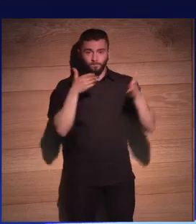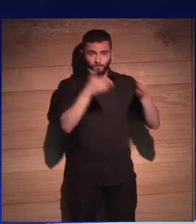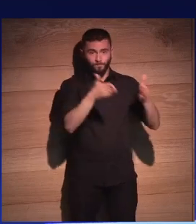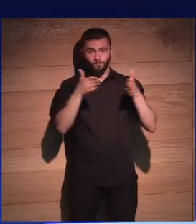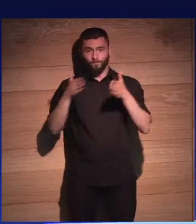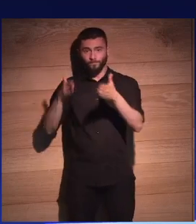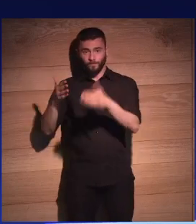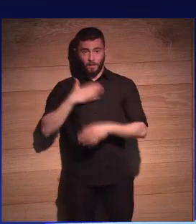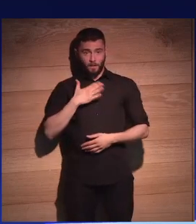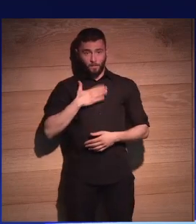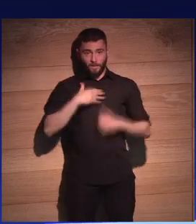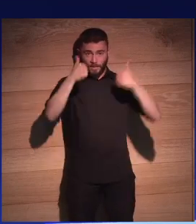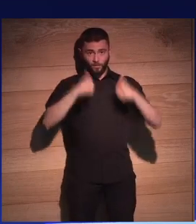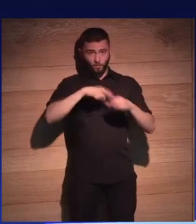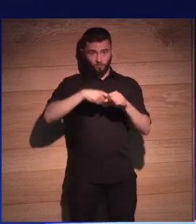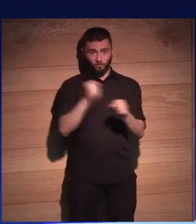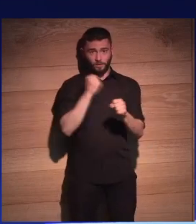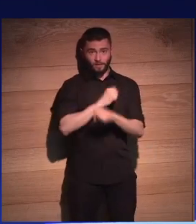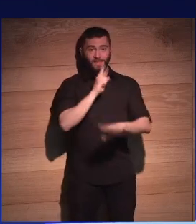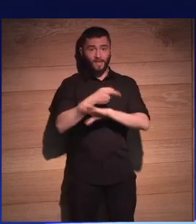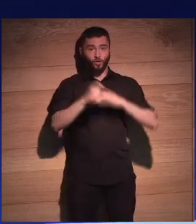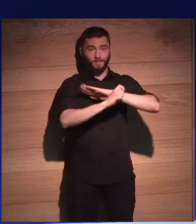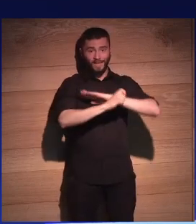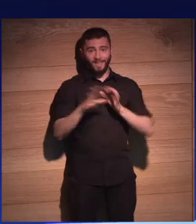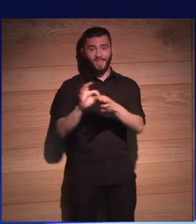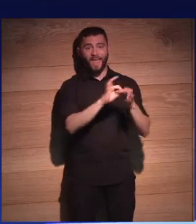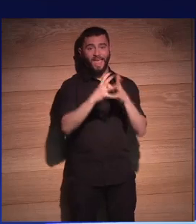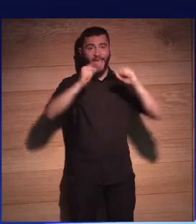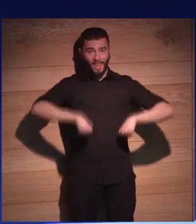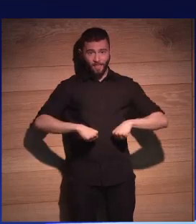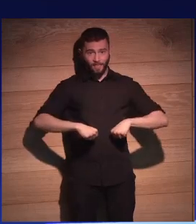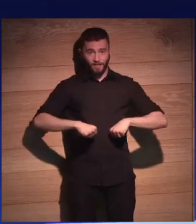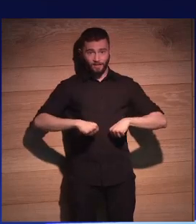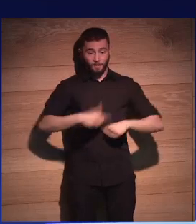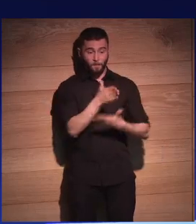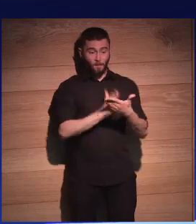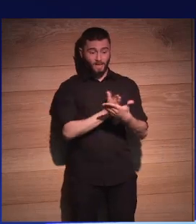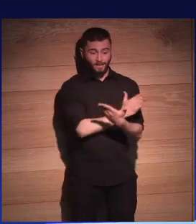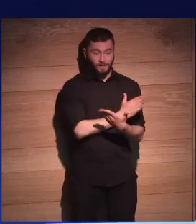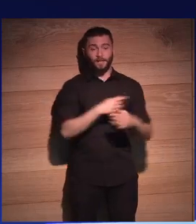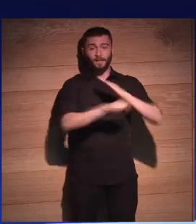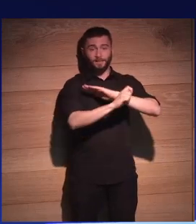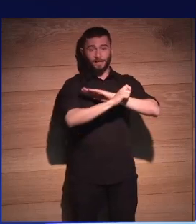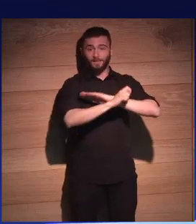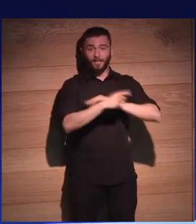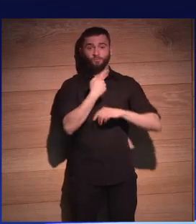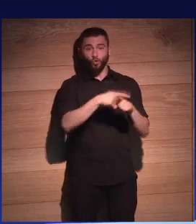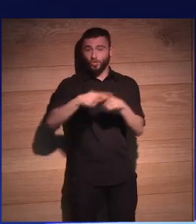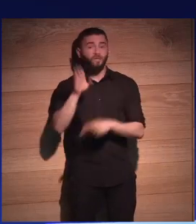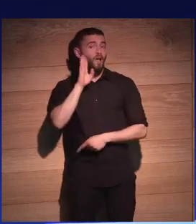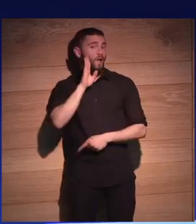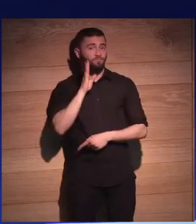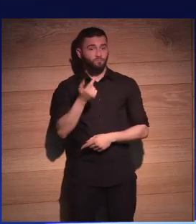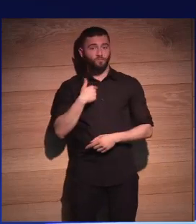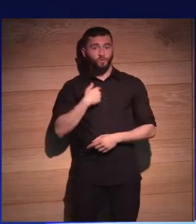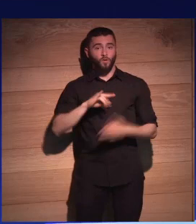Mi título, mi puesto de trabajo se llama Director de Estrategia y Alianzas. La parte de estrategia es cosas como esto, ¿vale? Tengo